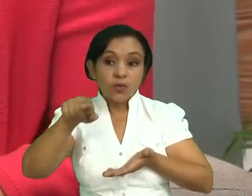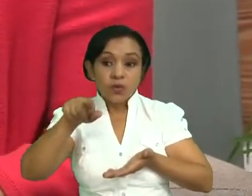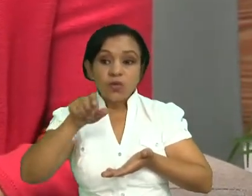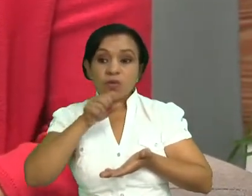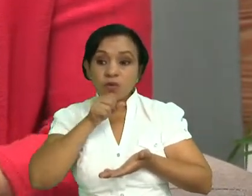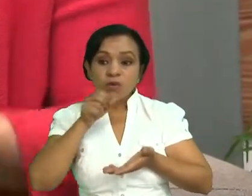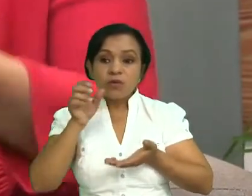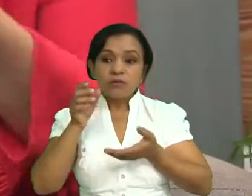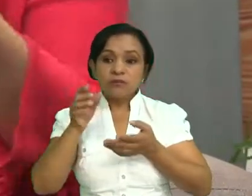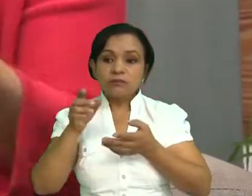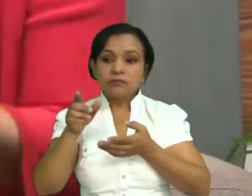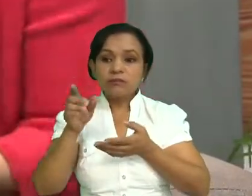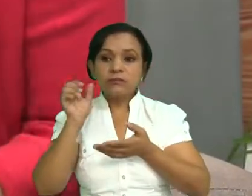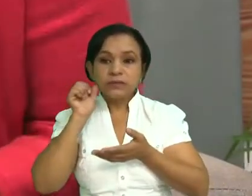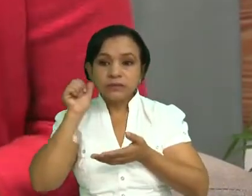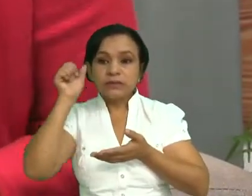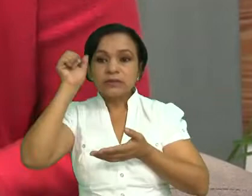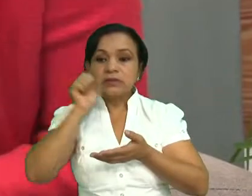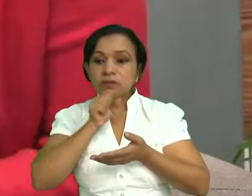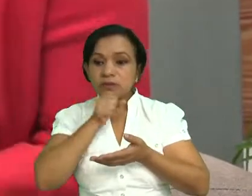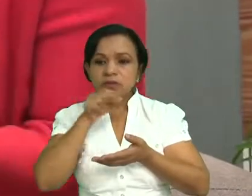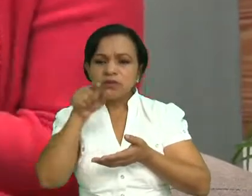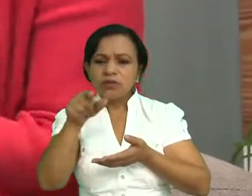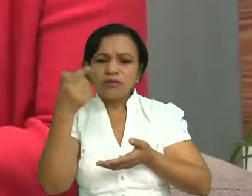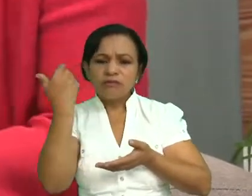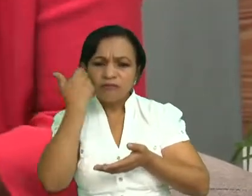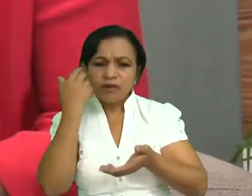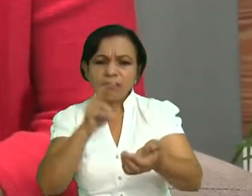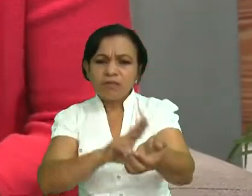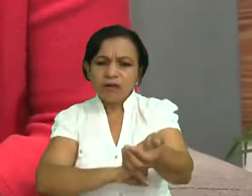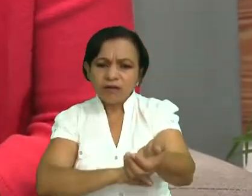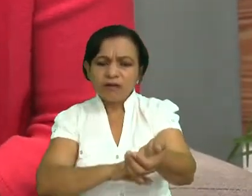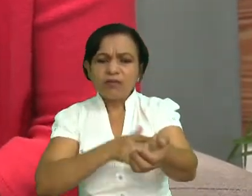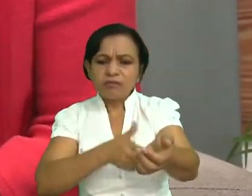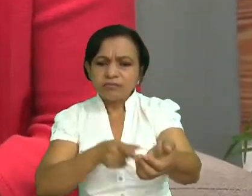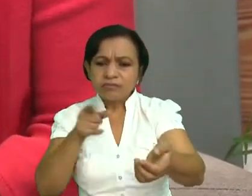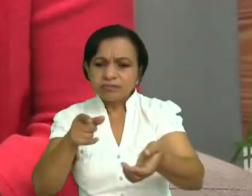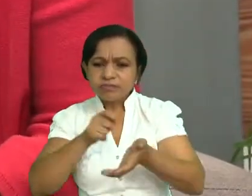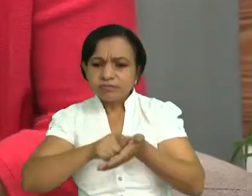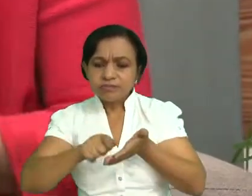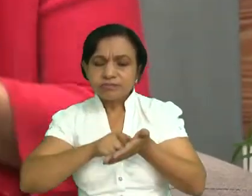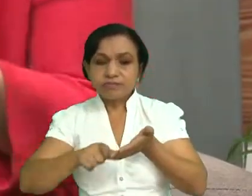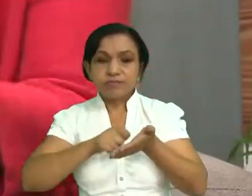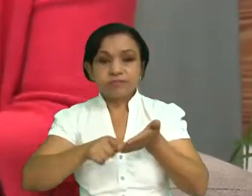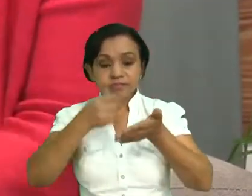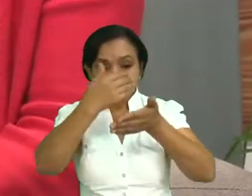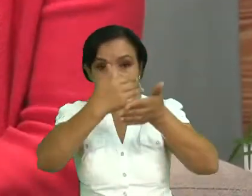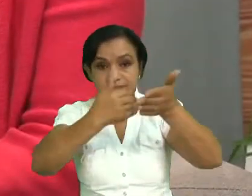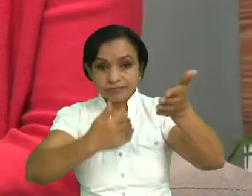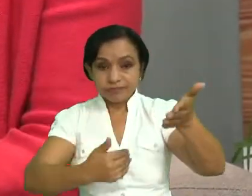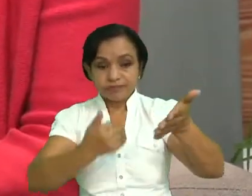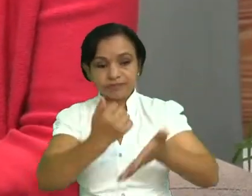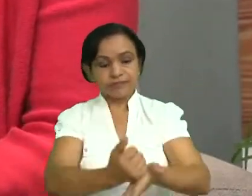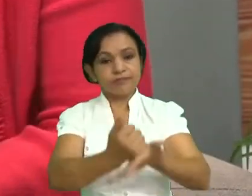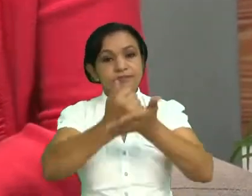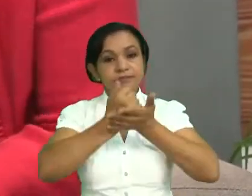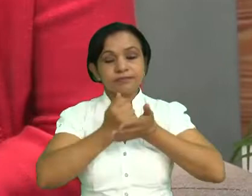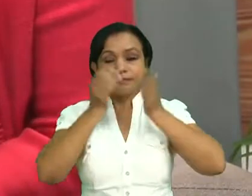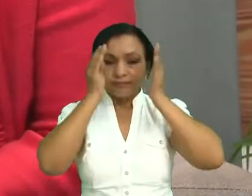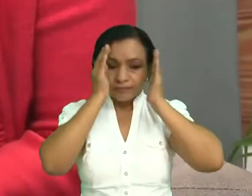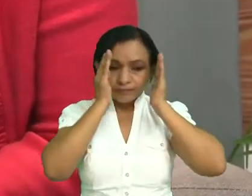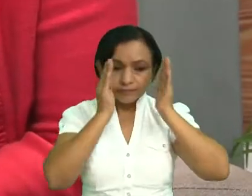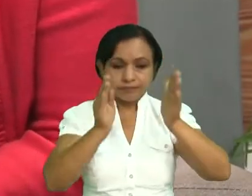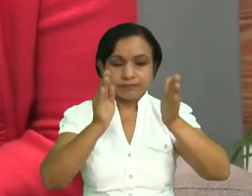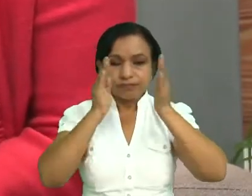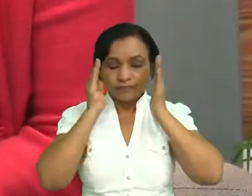en los mercados, de los que tienen enfermedades crónicas, como mencionaba la doctora anteriormente. Eso nos permite atender en